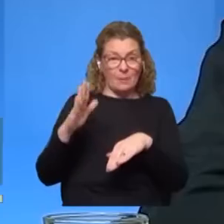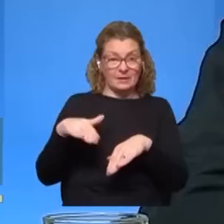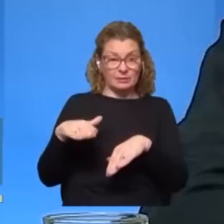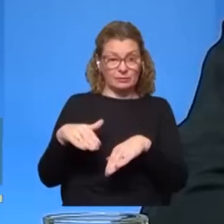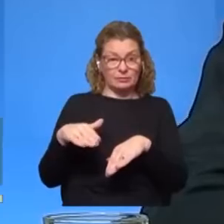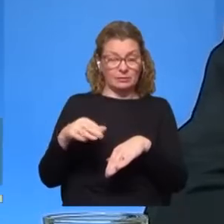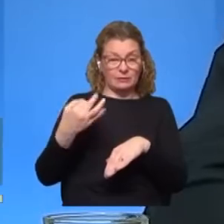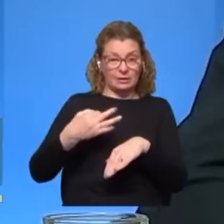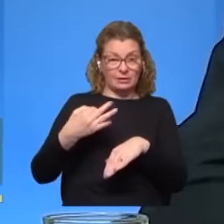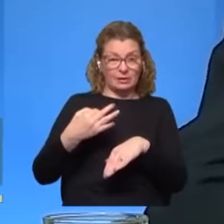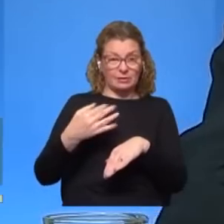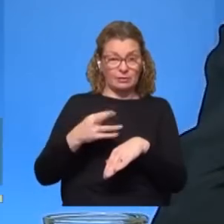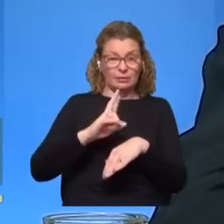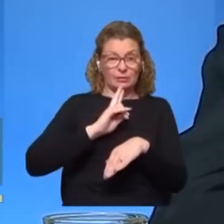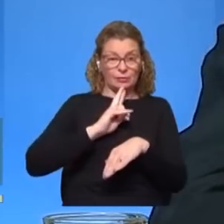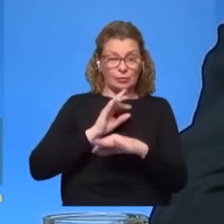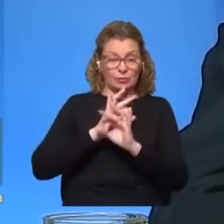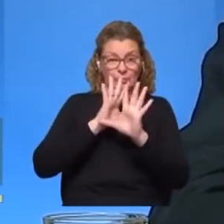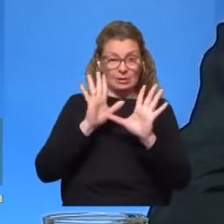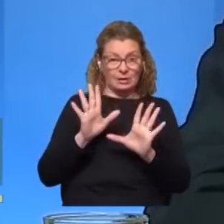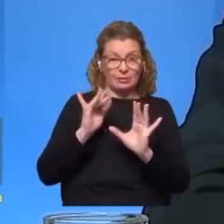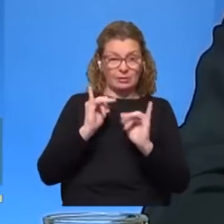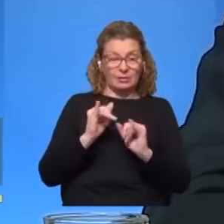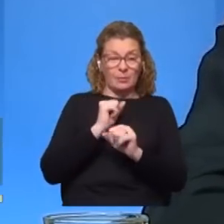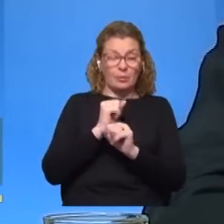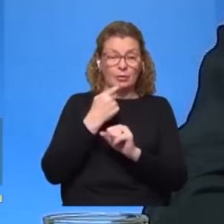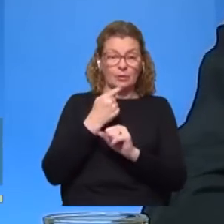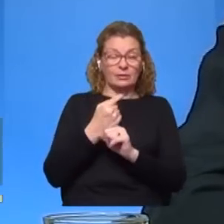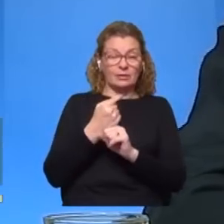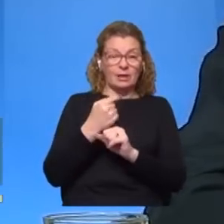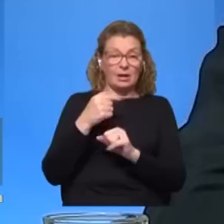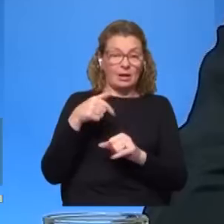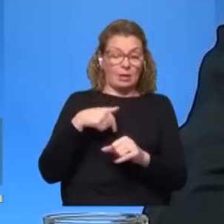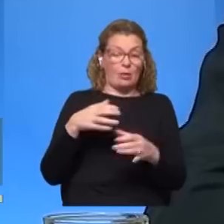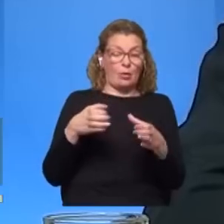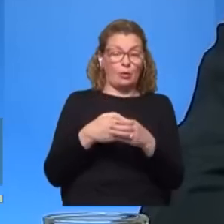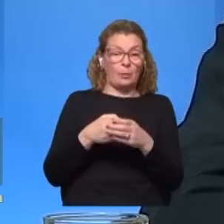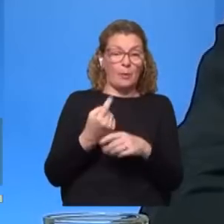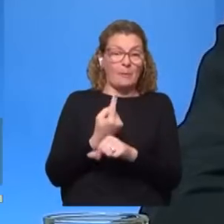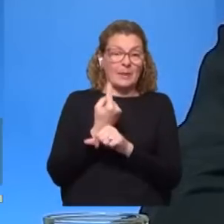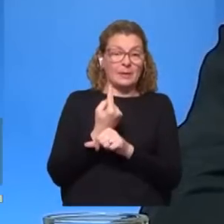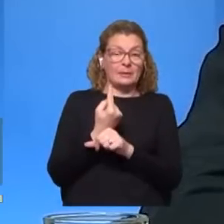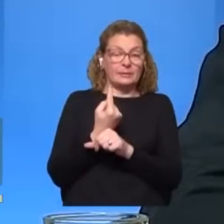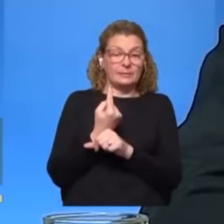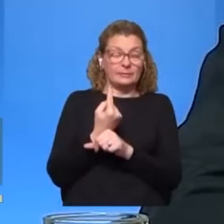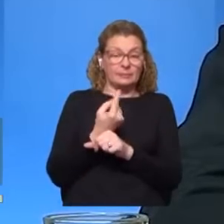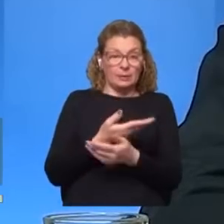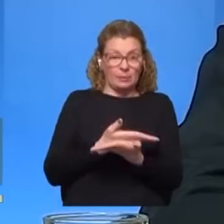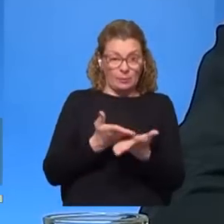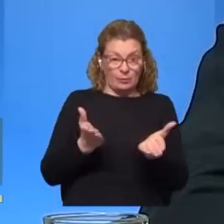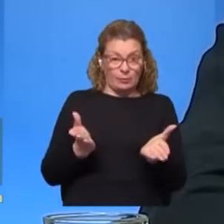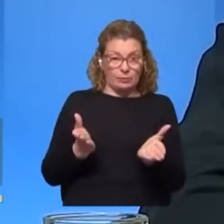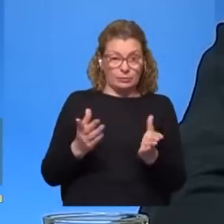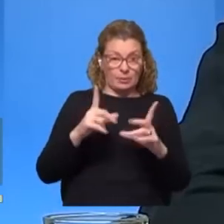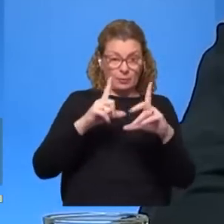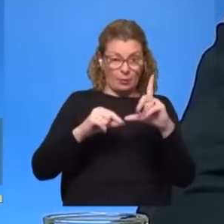menos realmente no nos resultó claro lo que sí puedo decir de parte nuestra que en primer lugar mostramos un